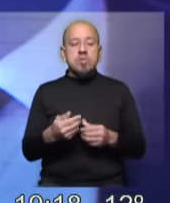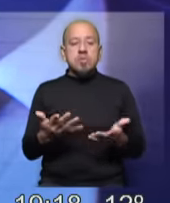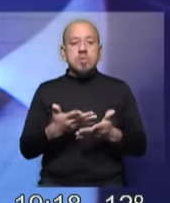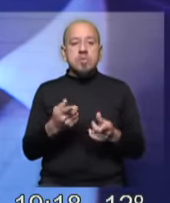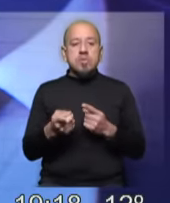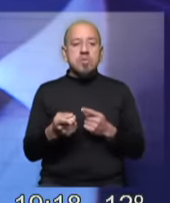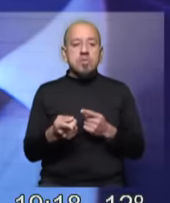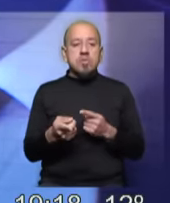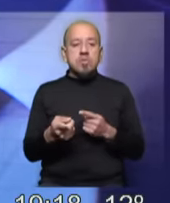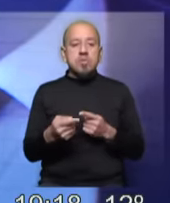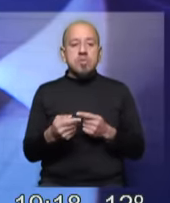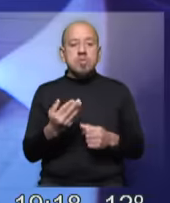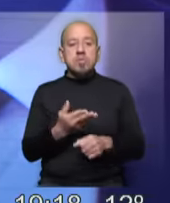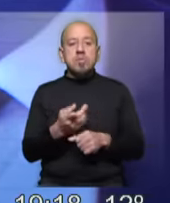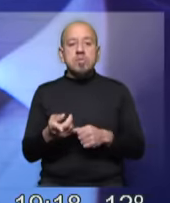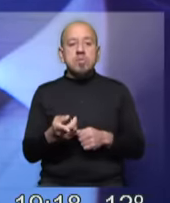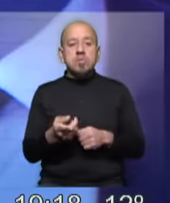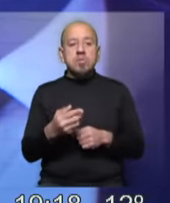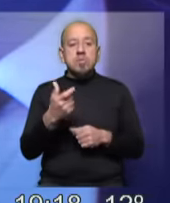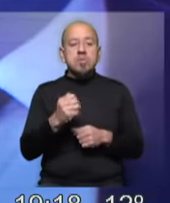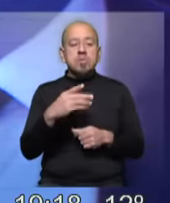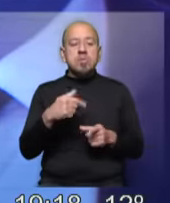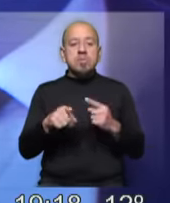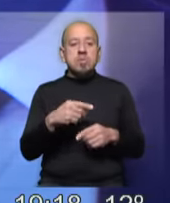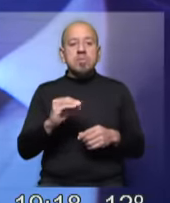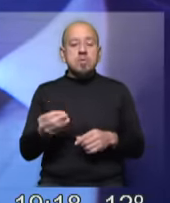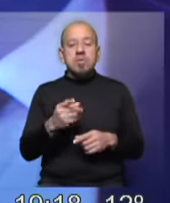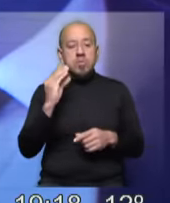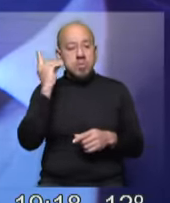ahora a continuación, que H pierda su celular.